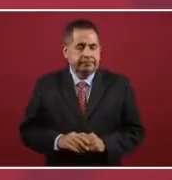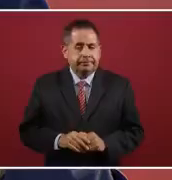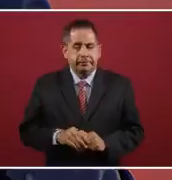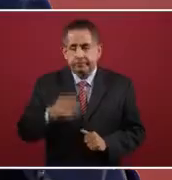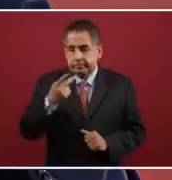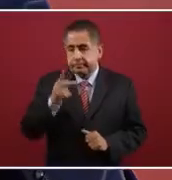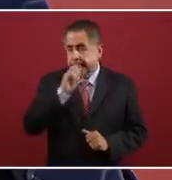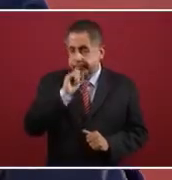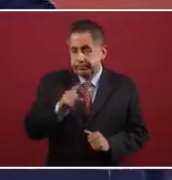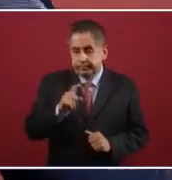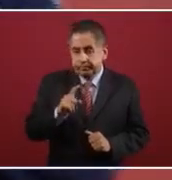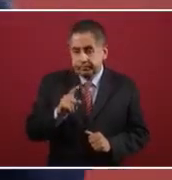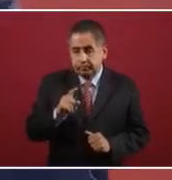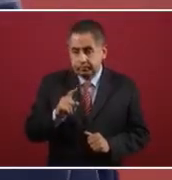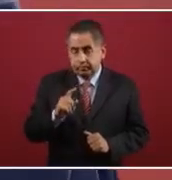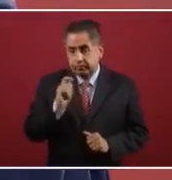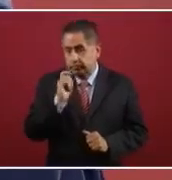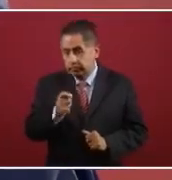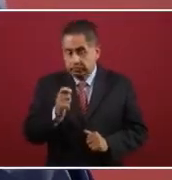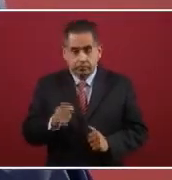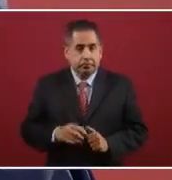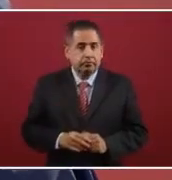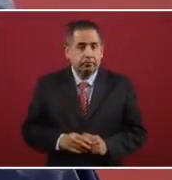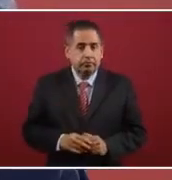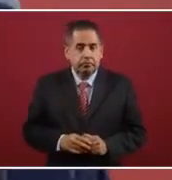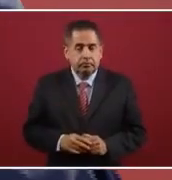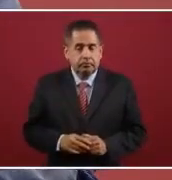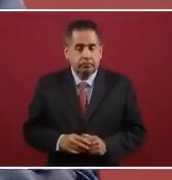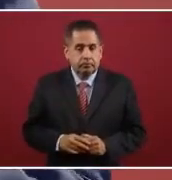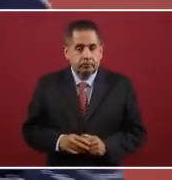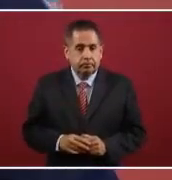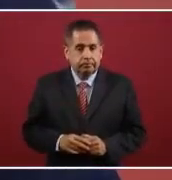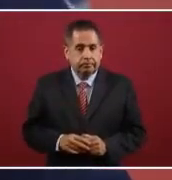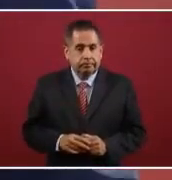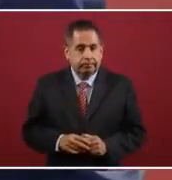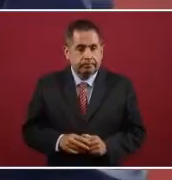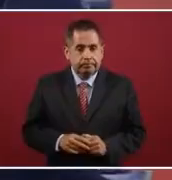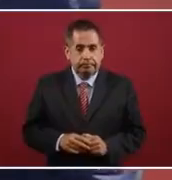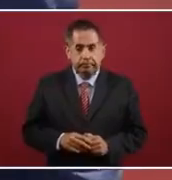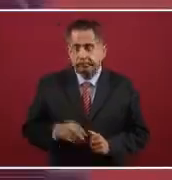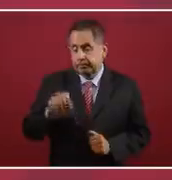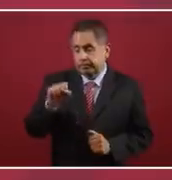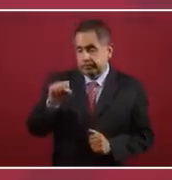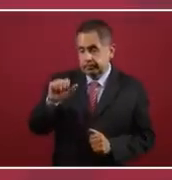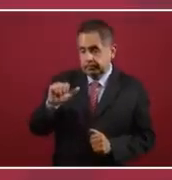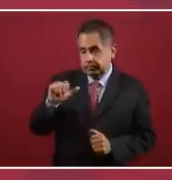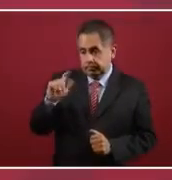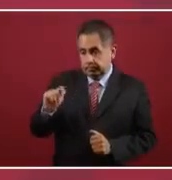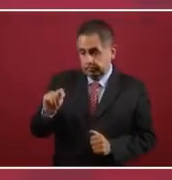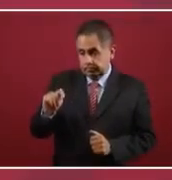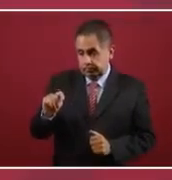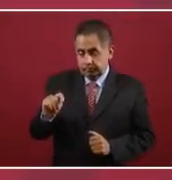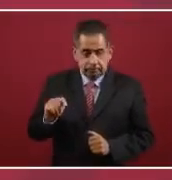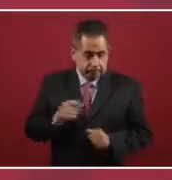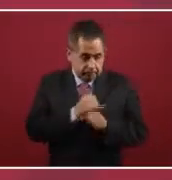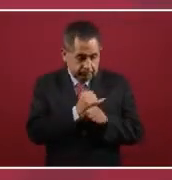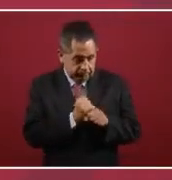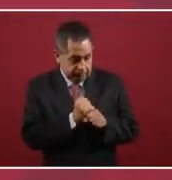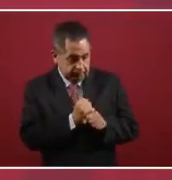Pero además, luego el SAT tiene que enviar este